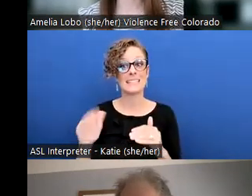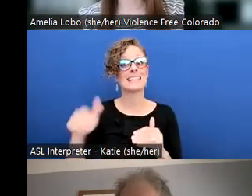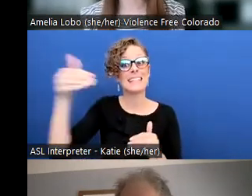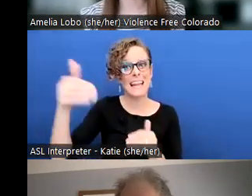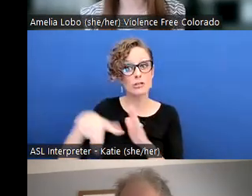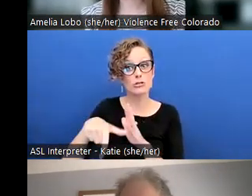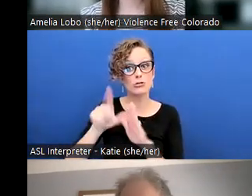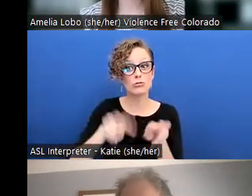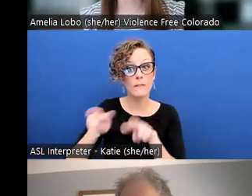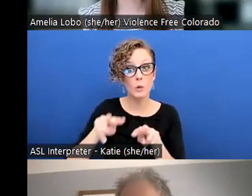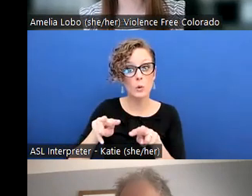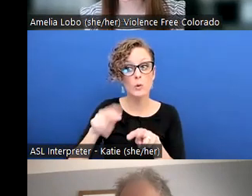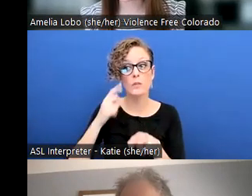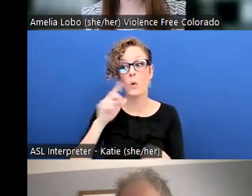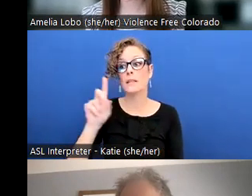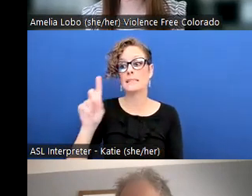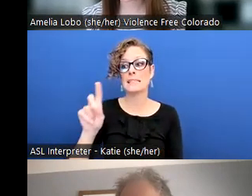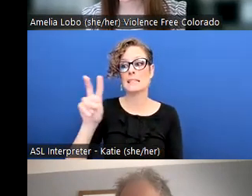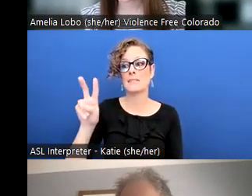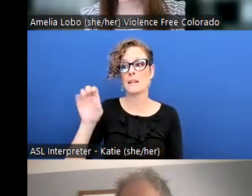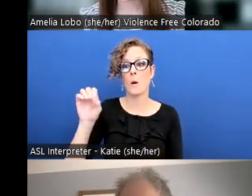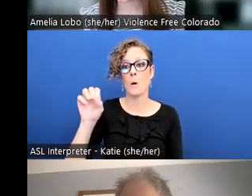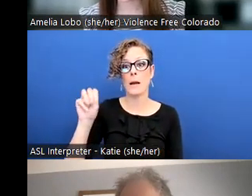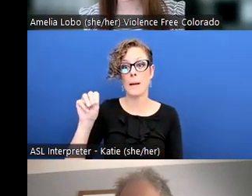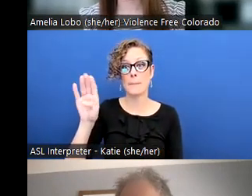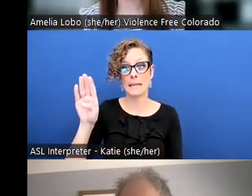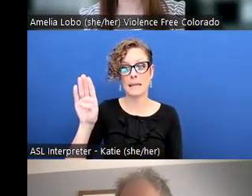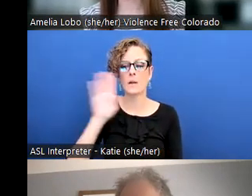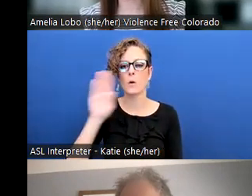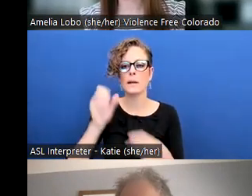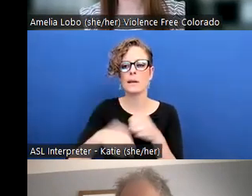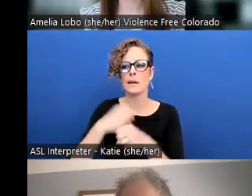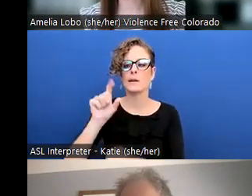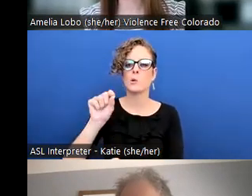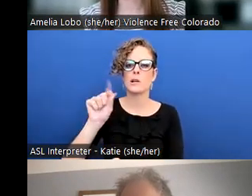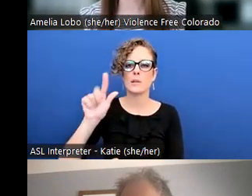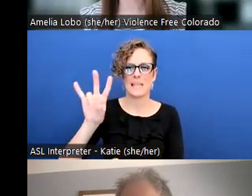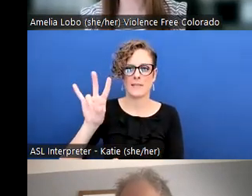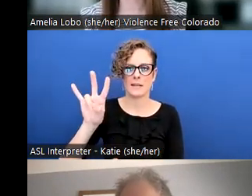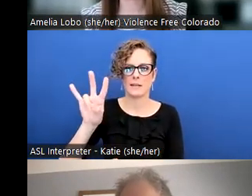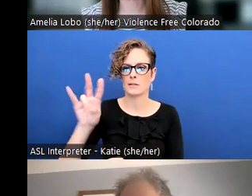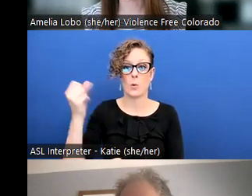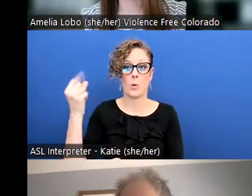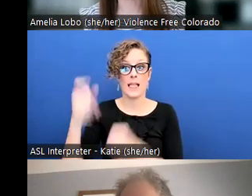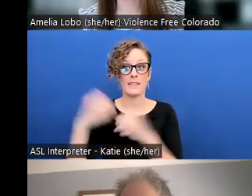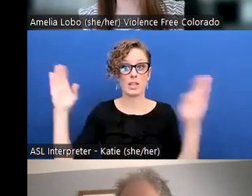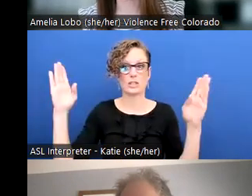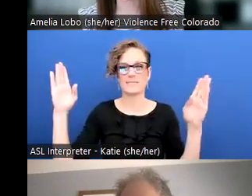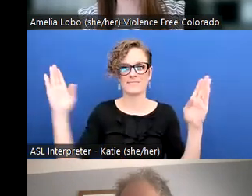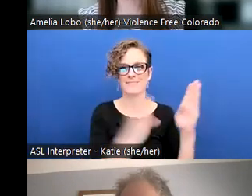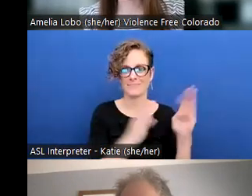La próxima evaluación va a ser en el año 2027, o sea, 5 años. Y había